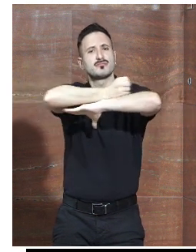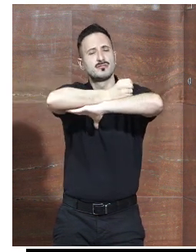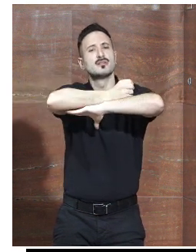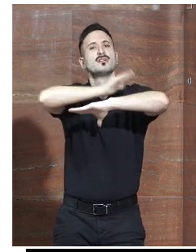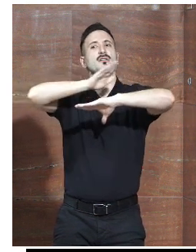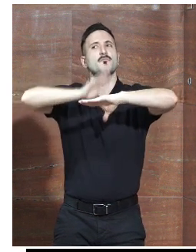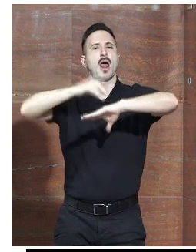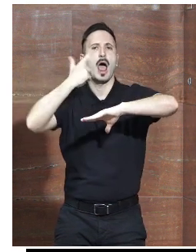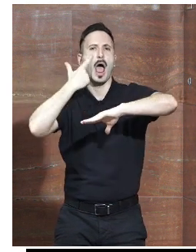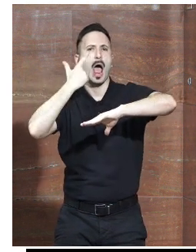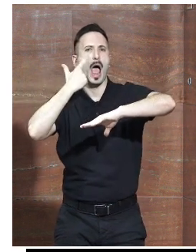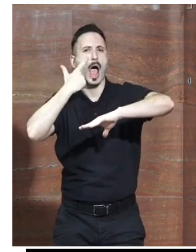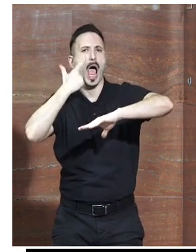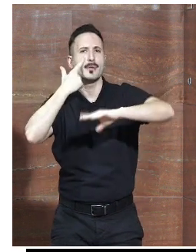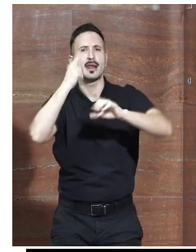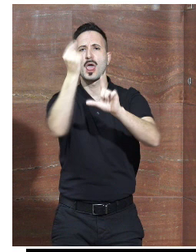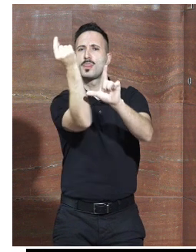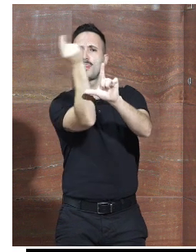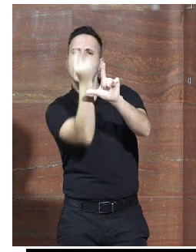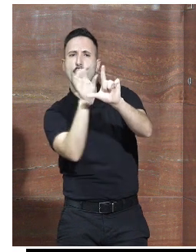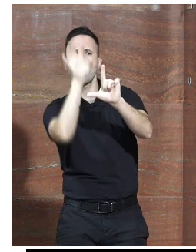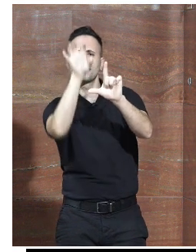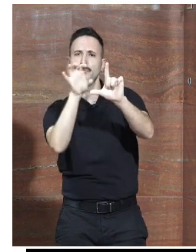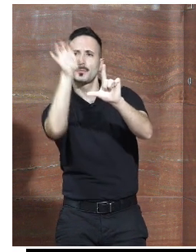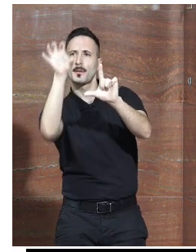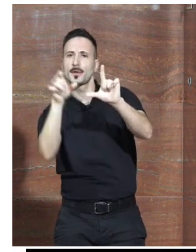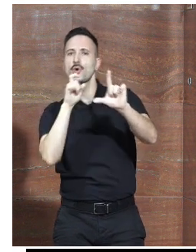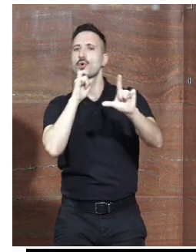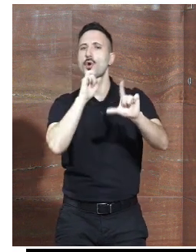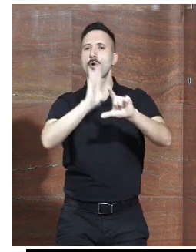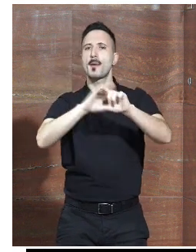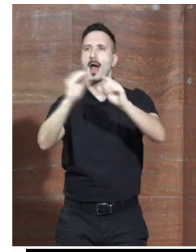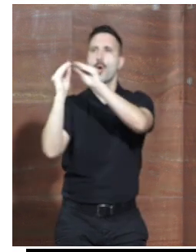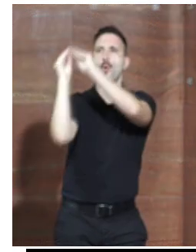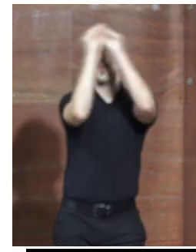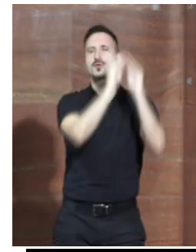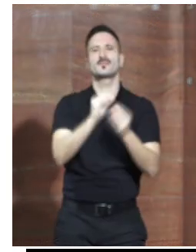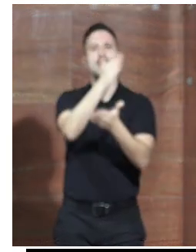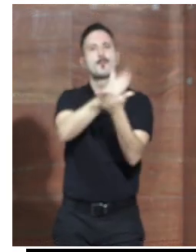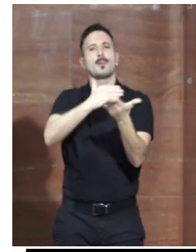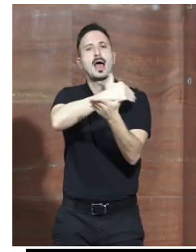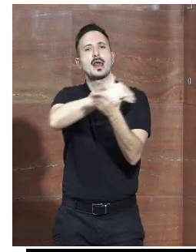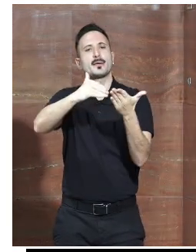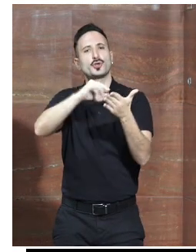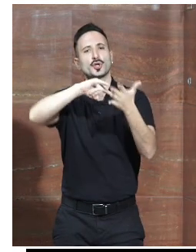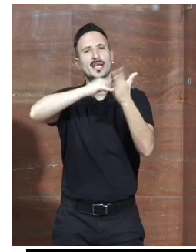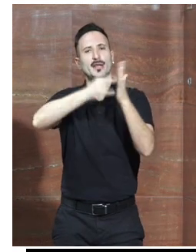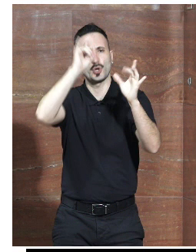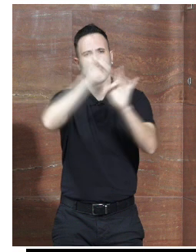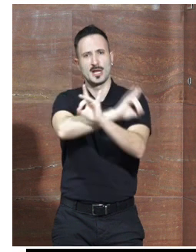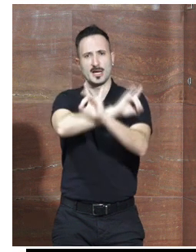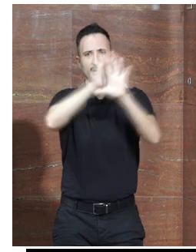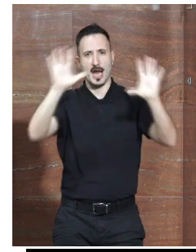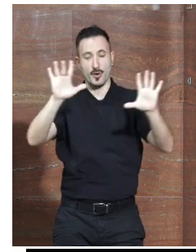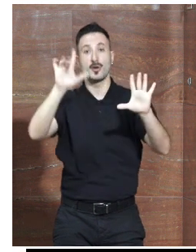ver cómo son sus pictogramas y de qué forma podemos establecer unos parámetros técnicos claros y que luego puedan